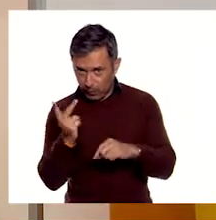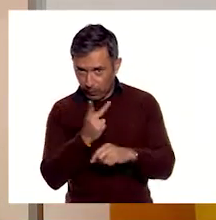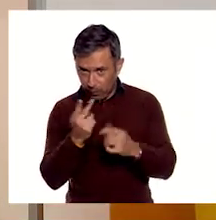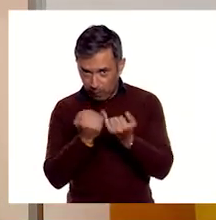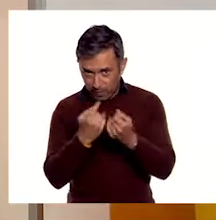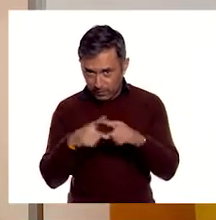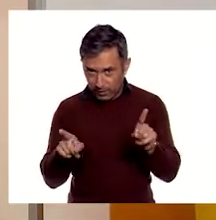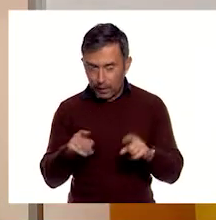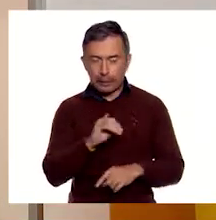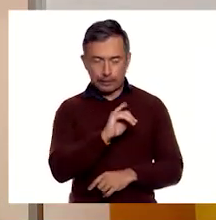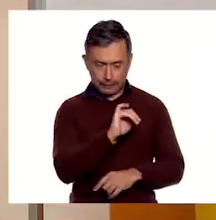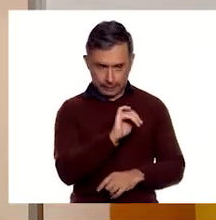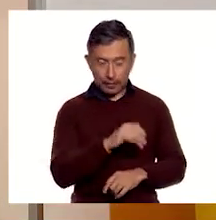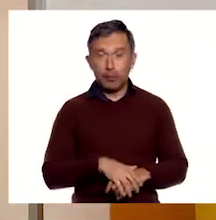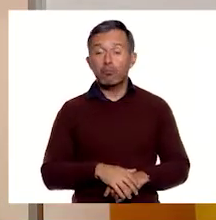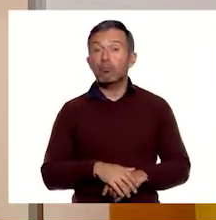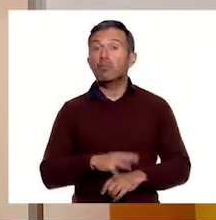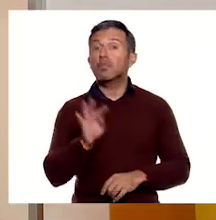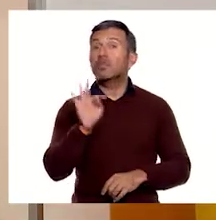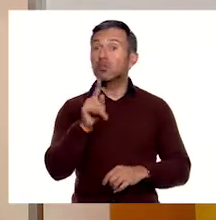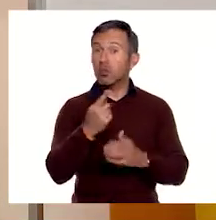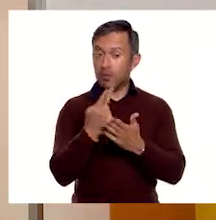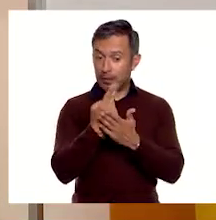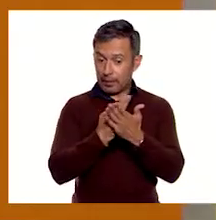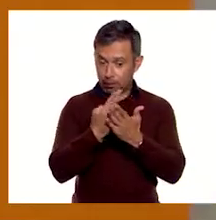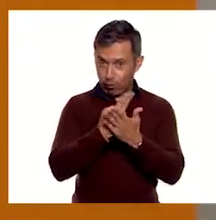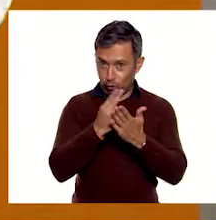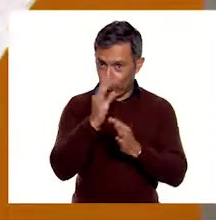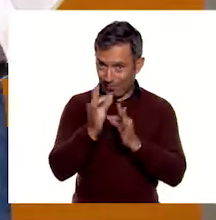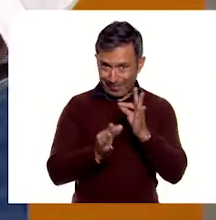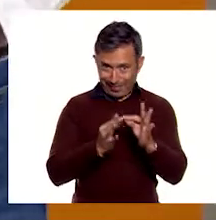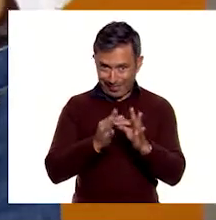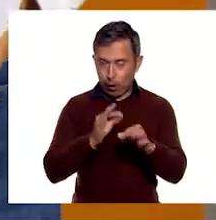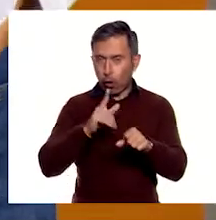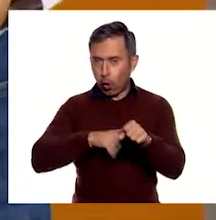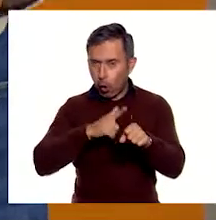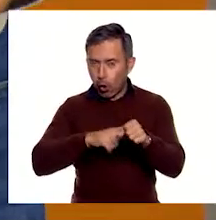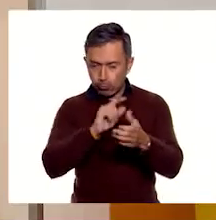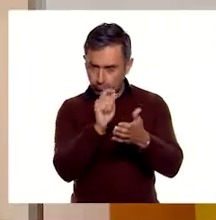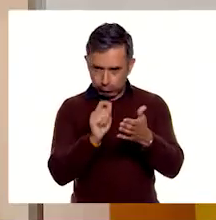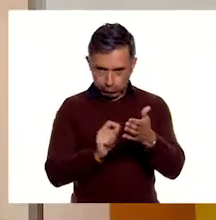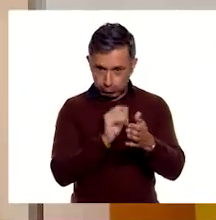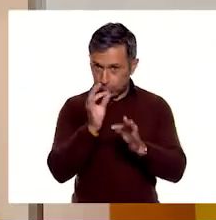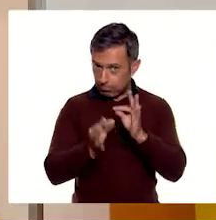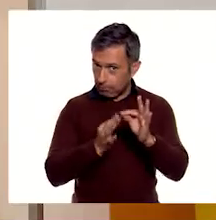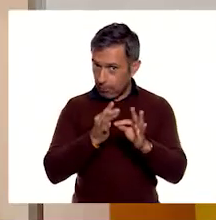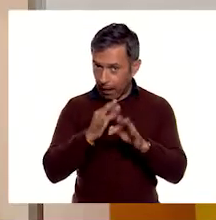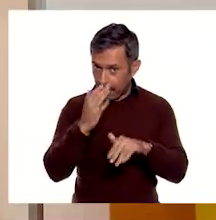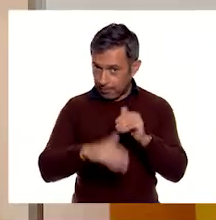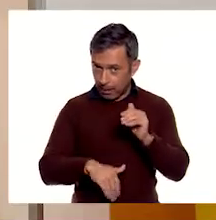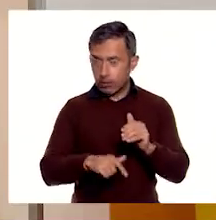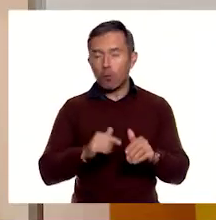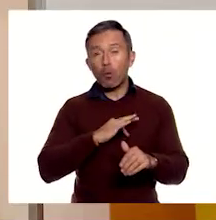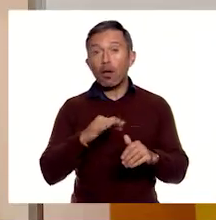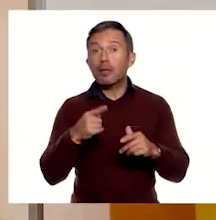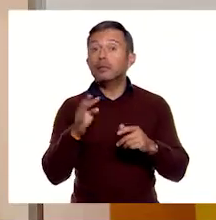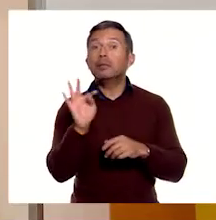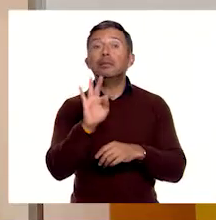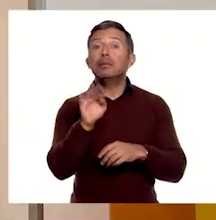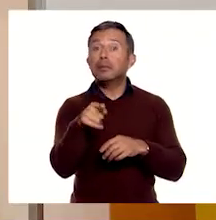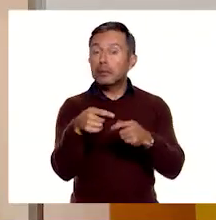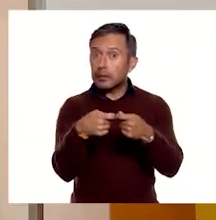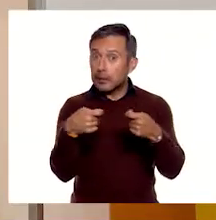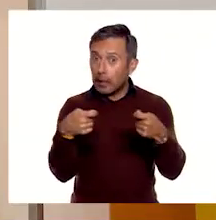ya nuestras imágenes listas, ya coloreadas, ajá, como nosotros queramos, ¿sí?, si lo hacemos con la liga, debemos de cuidar de que